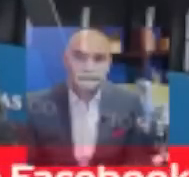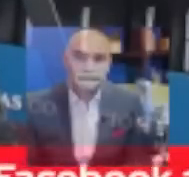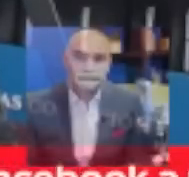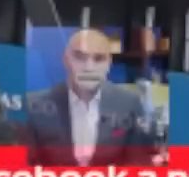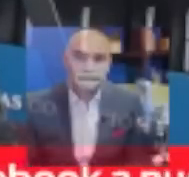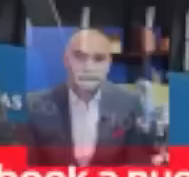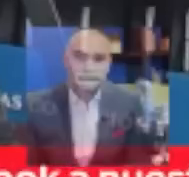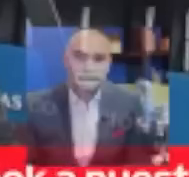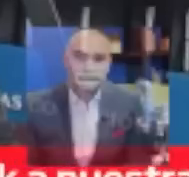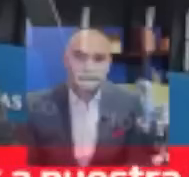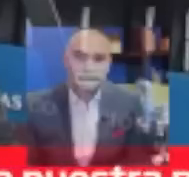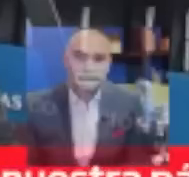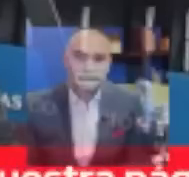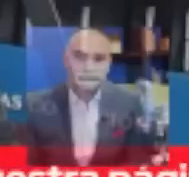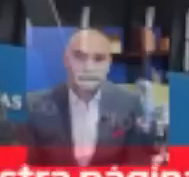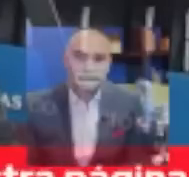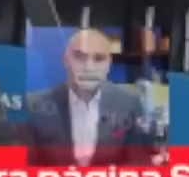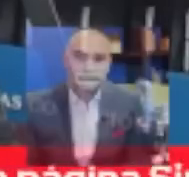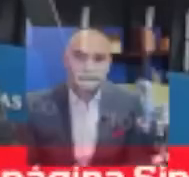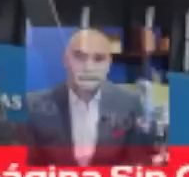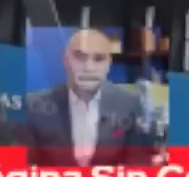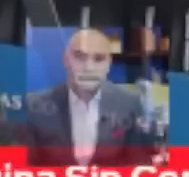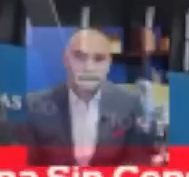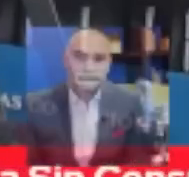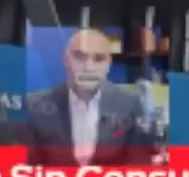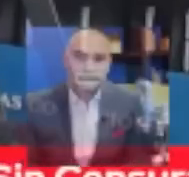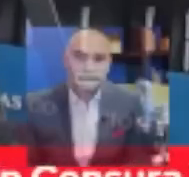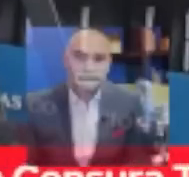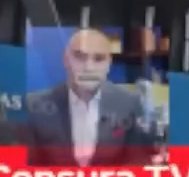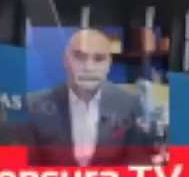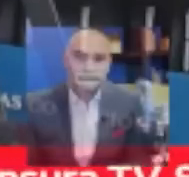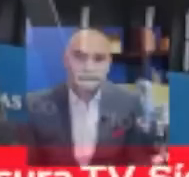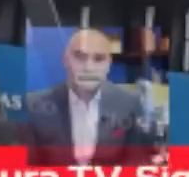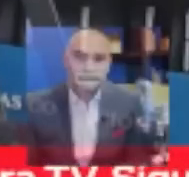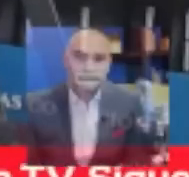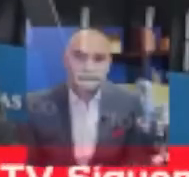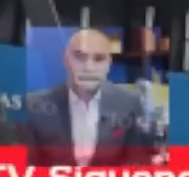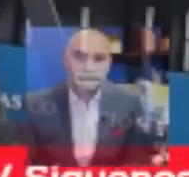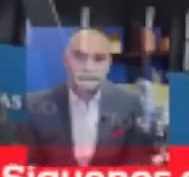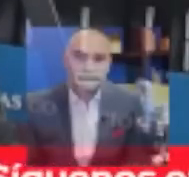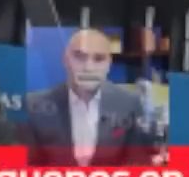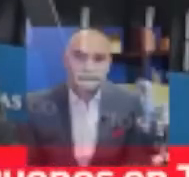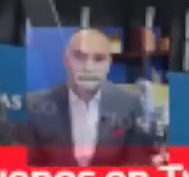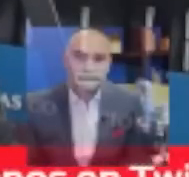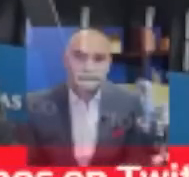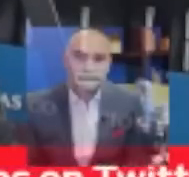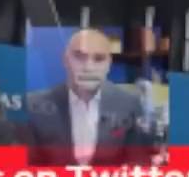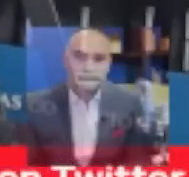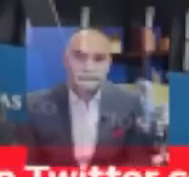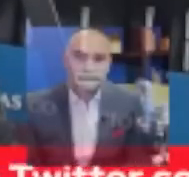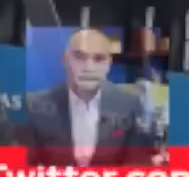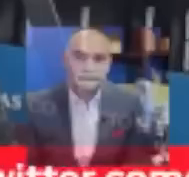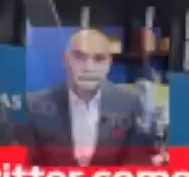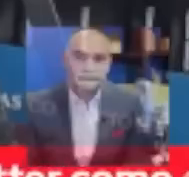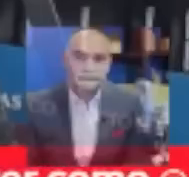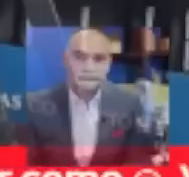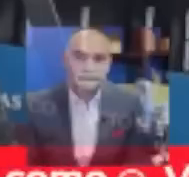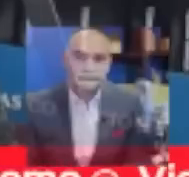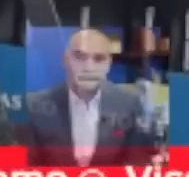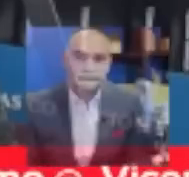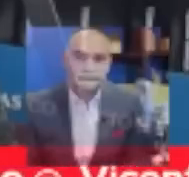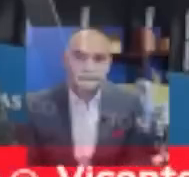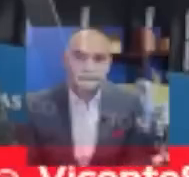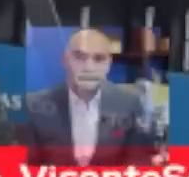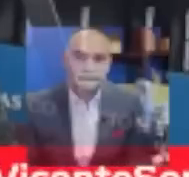que reciben el chayote ahora lo están recibiendo en los Estados allá se fueron a correr Acuérdese usted